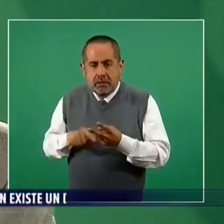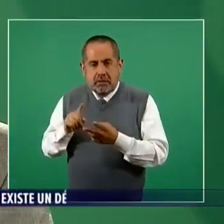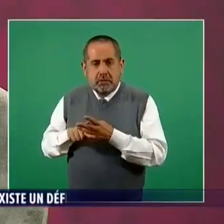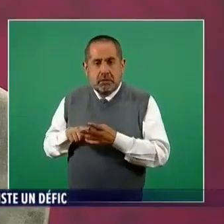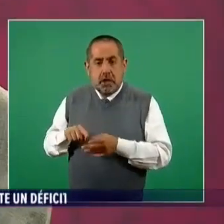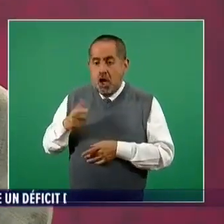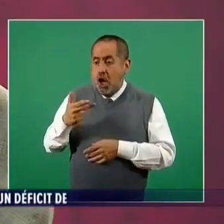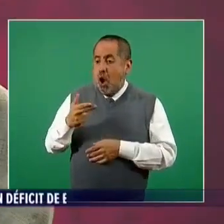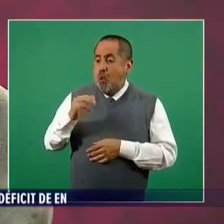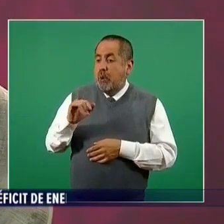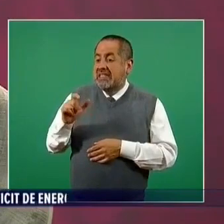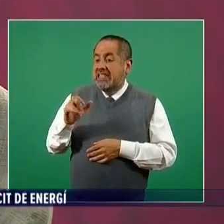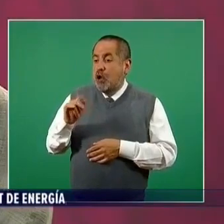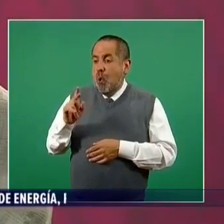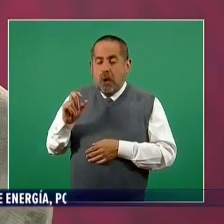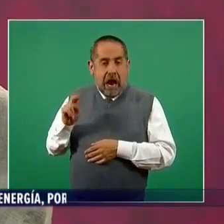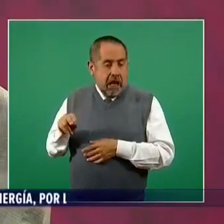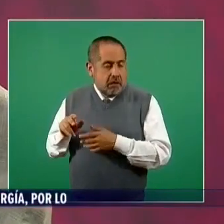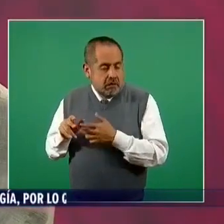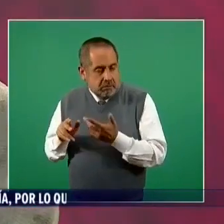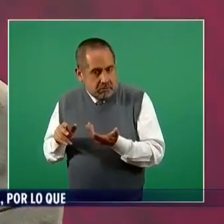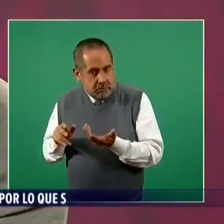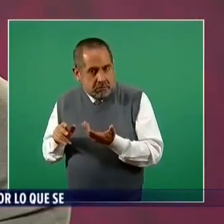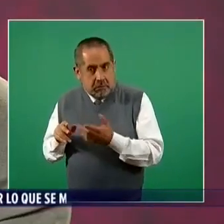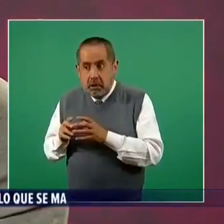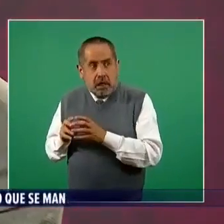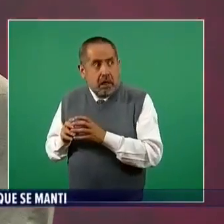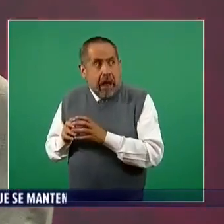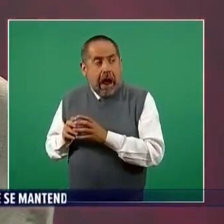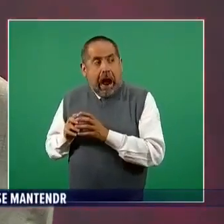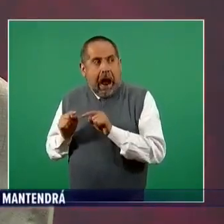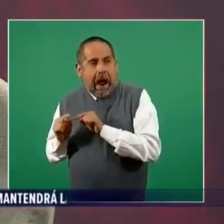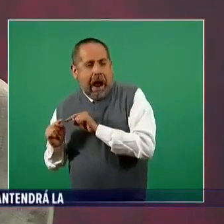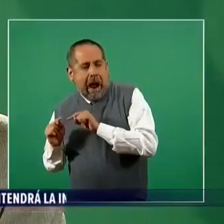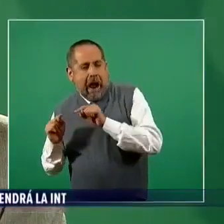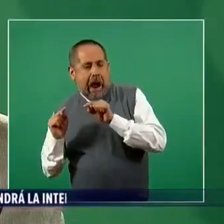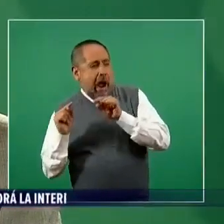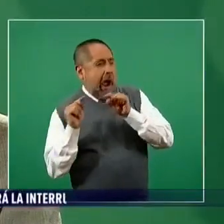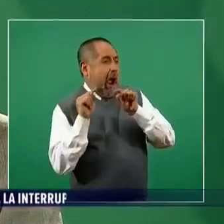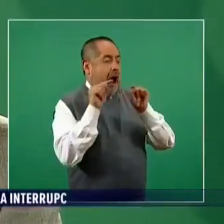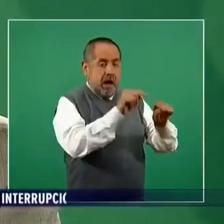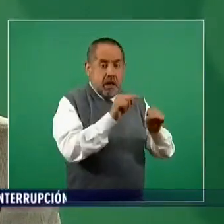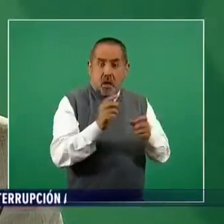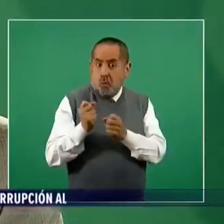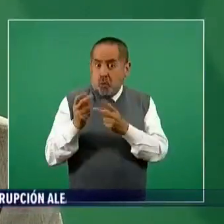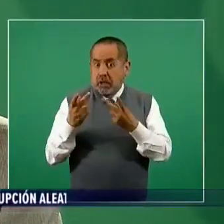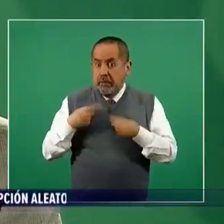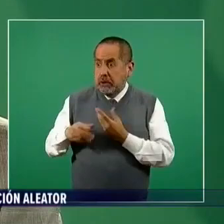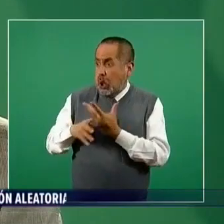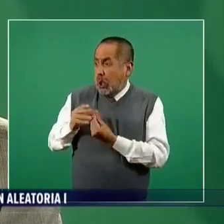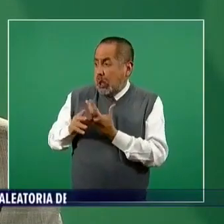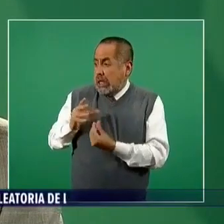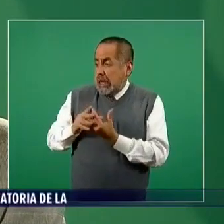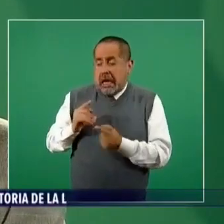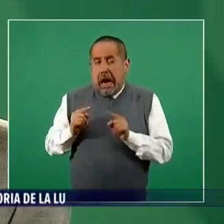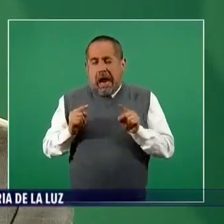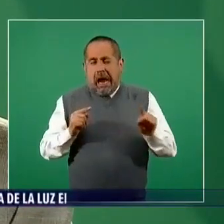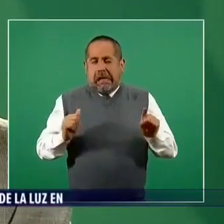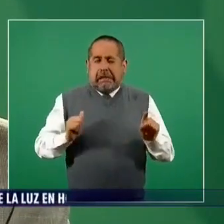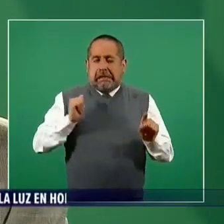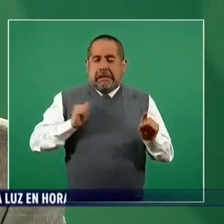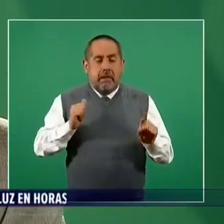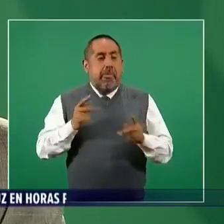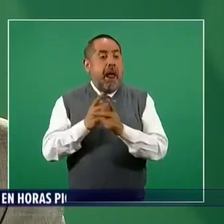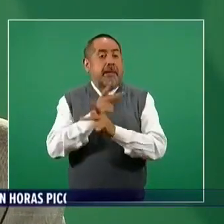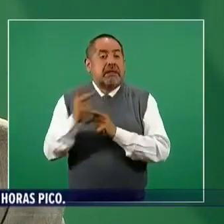huixquilucan en el estado de mexico se desplazaron no todas por supuesto pero una cantidad que nos llamó la atención con el